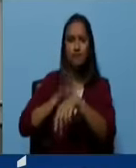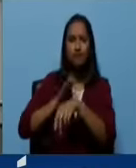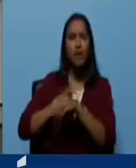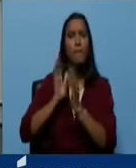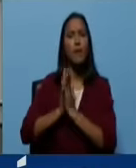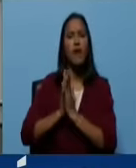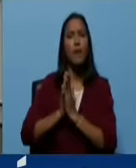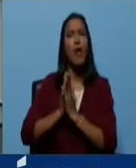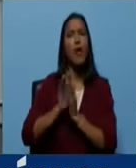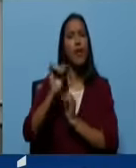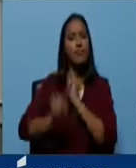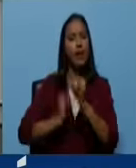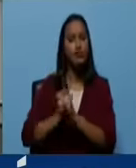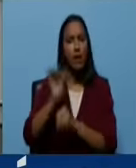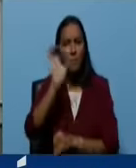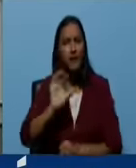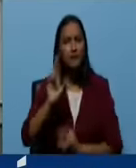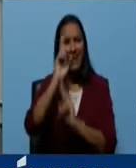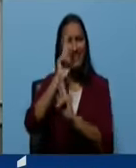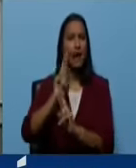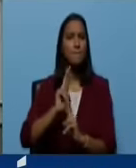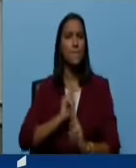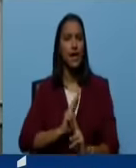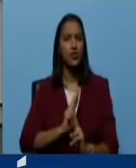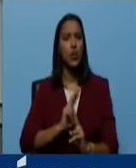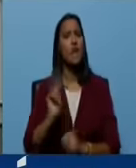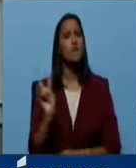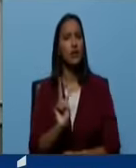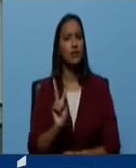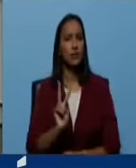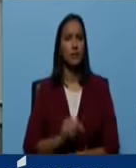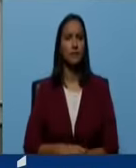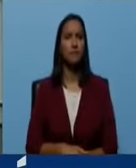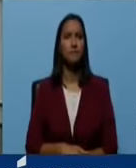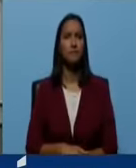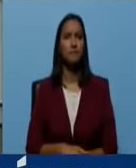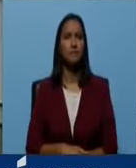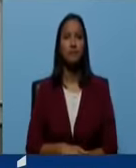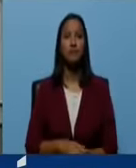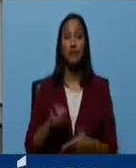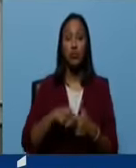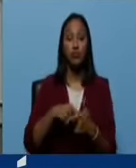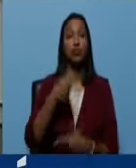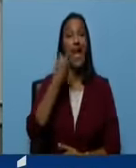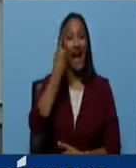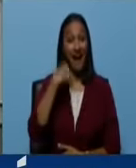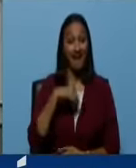el TCJ emitió un dictamen, como ustedes saben, el día de ayer. Estuvimos presentes.